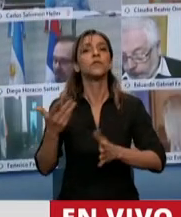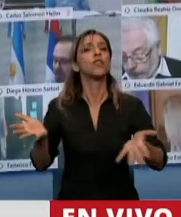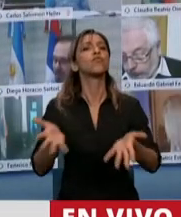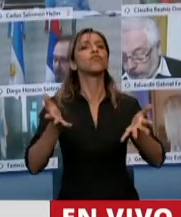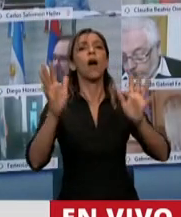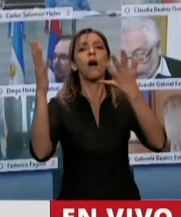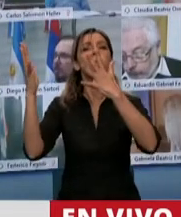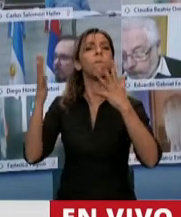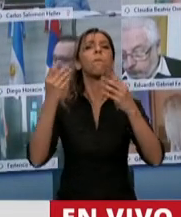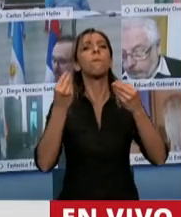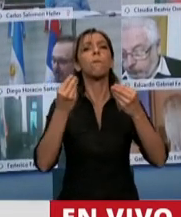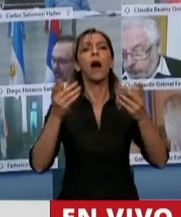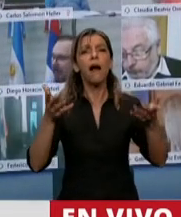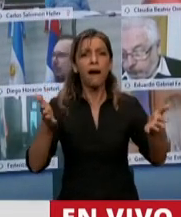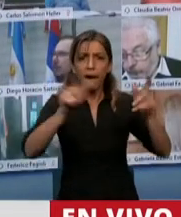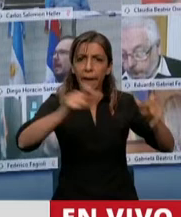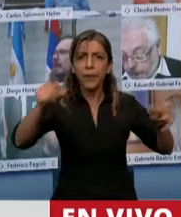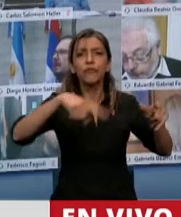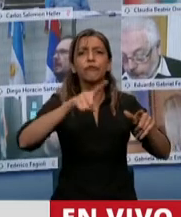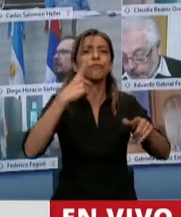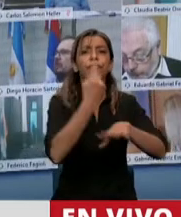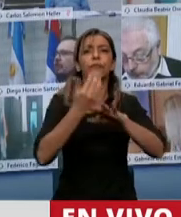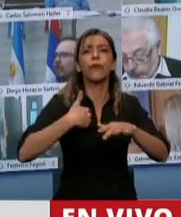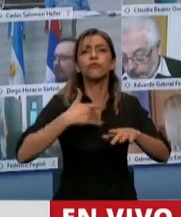edificios al personal de salud y a todos los que colaboraban en la